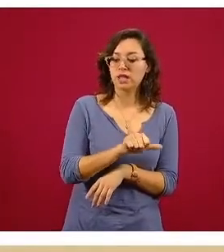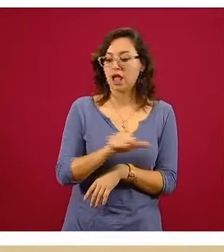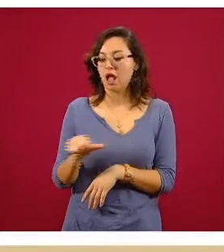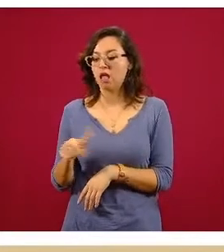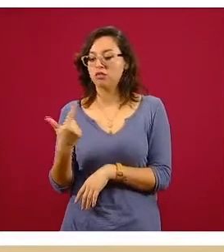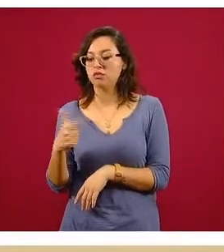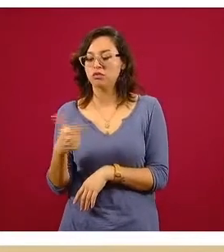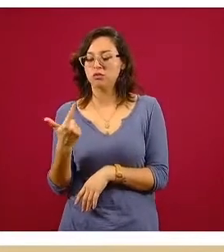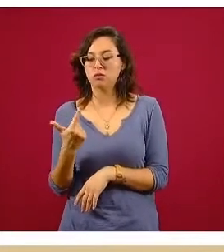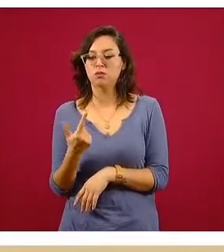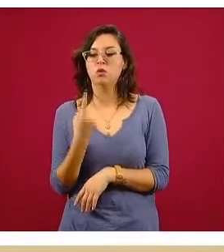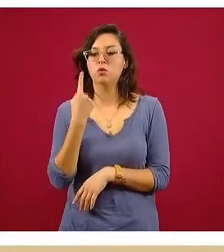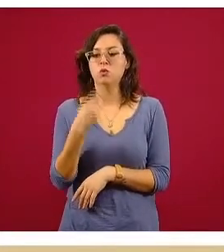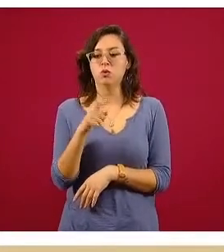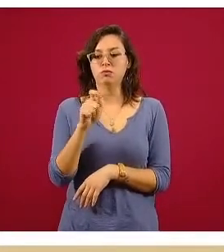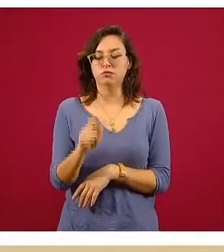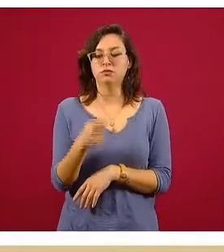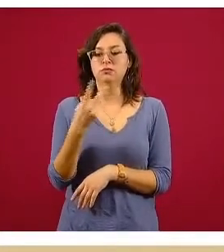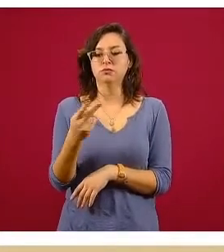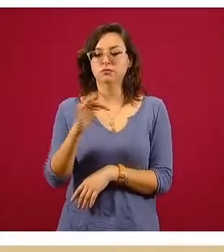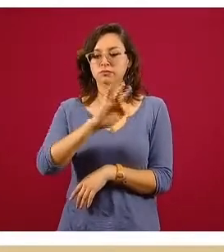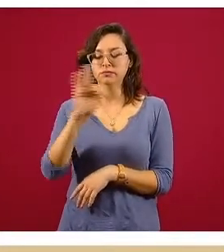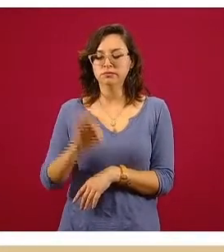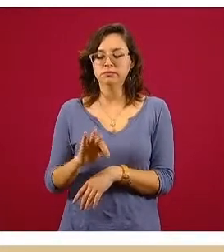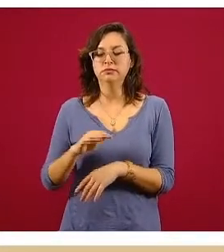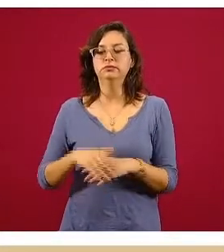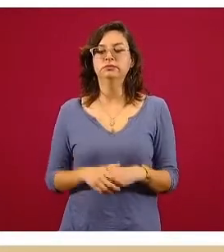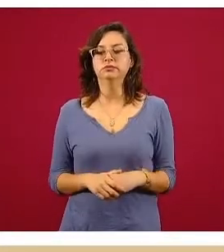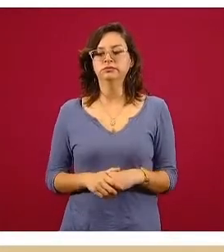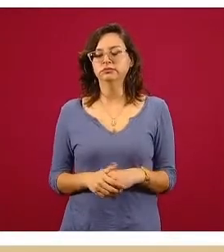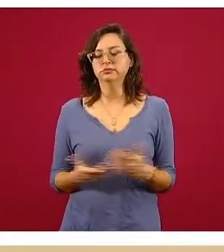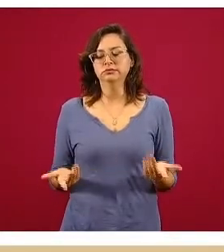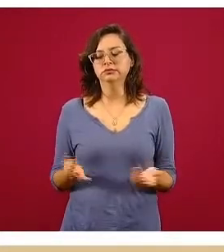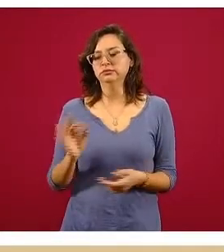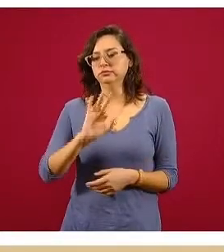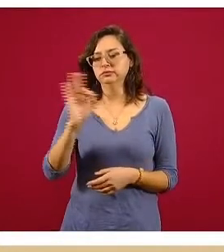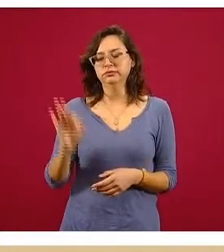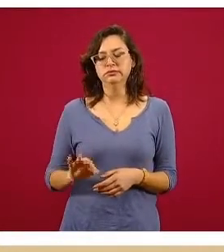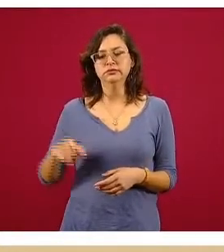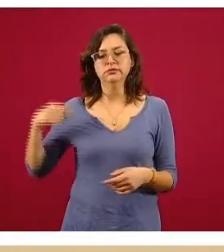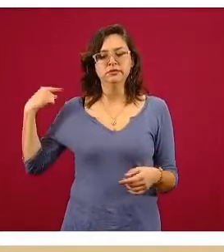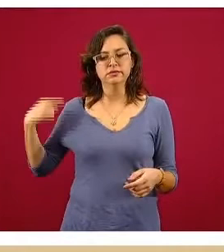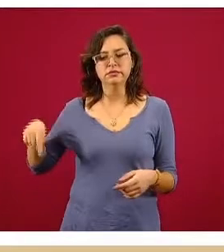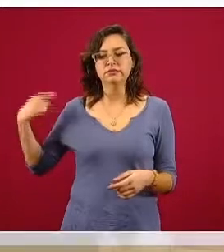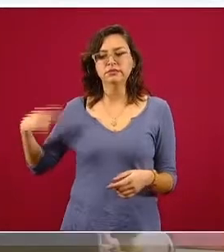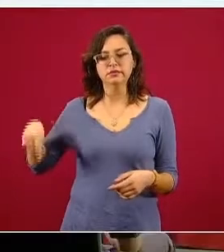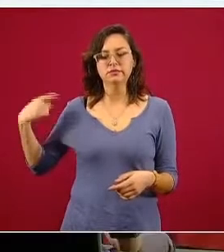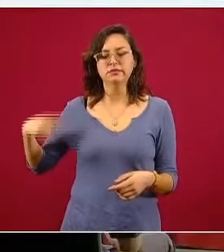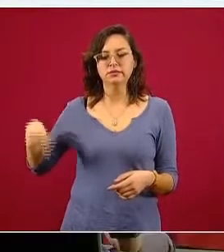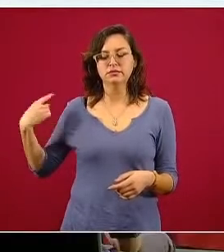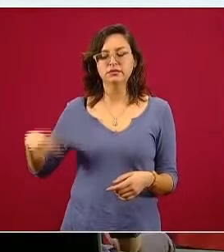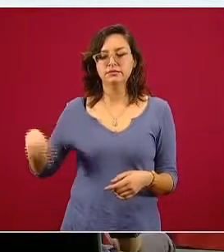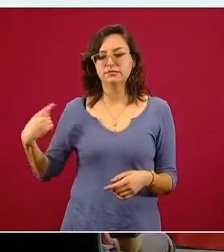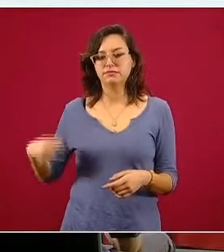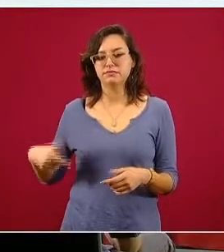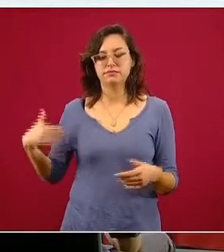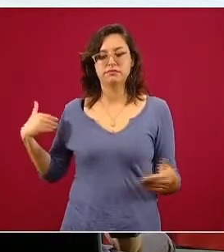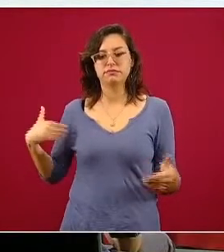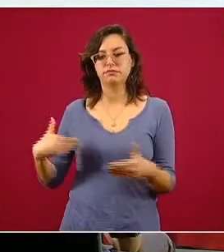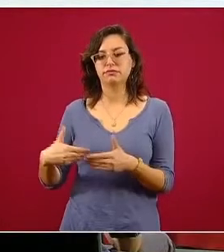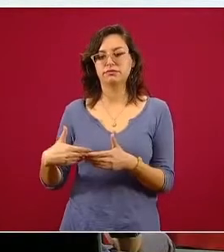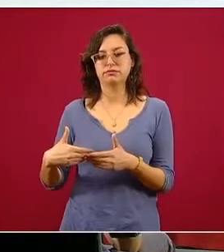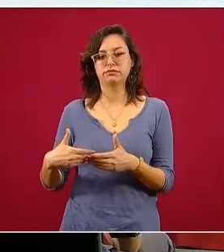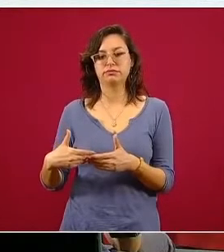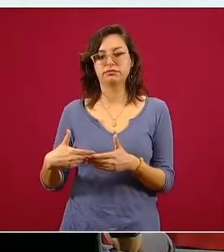12, era del 1.2%, que es una proporción que se ha mantenido prácticamente similar en